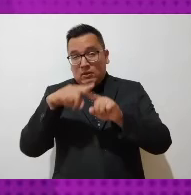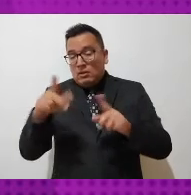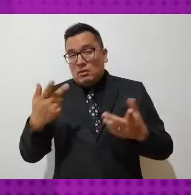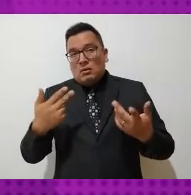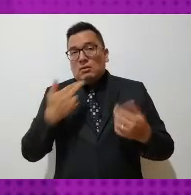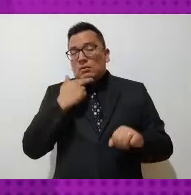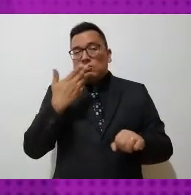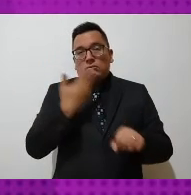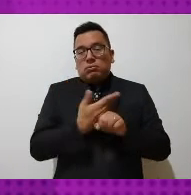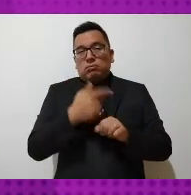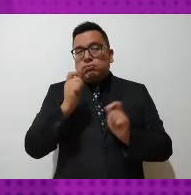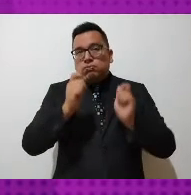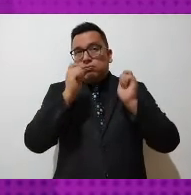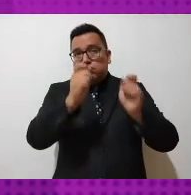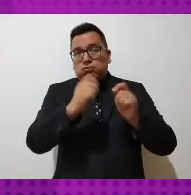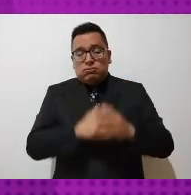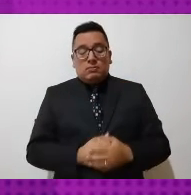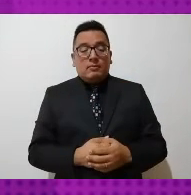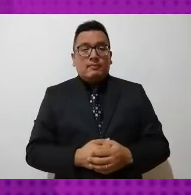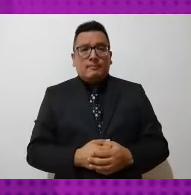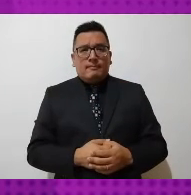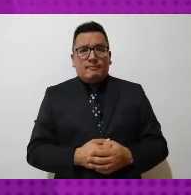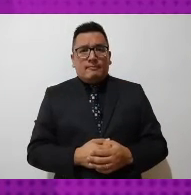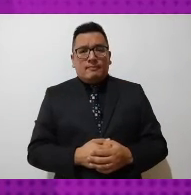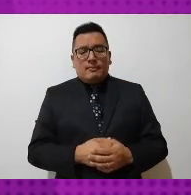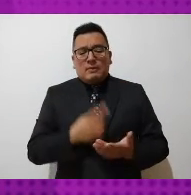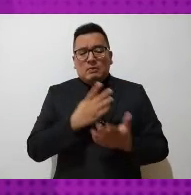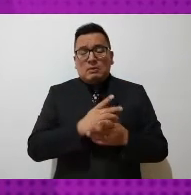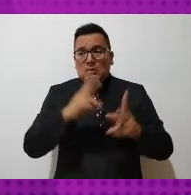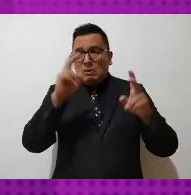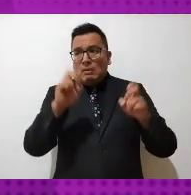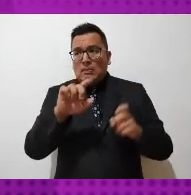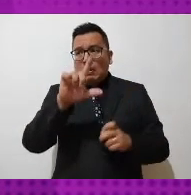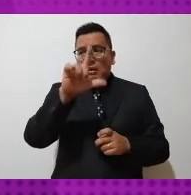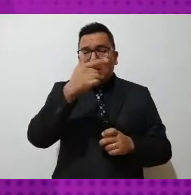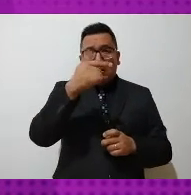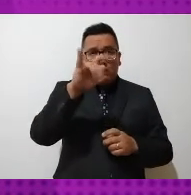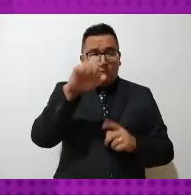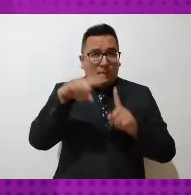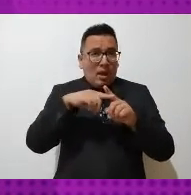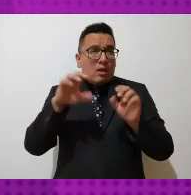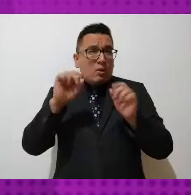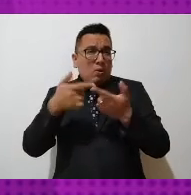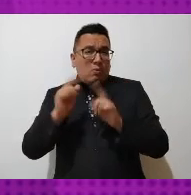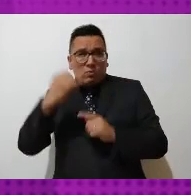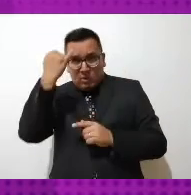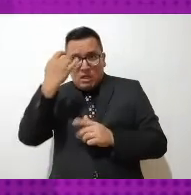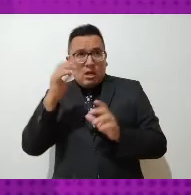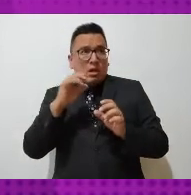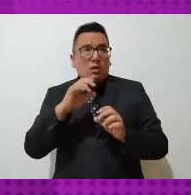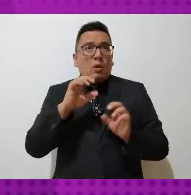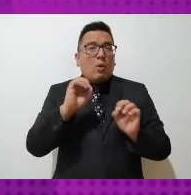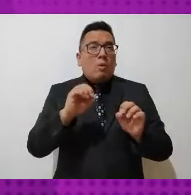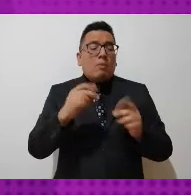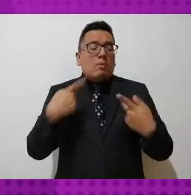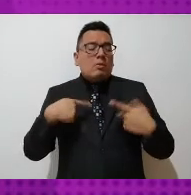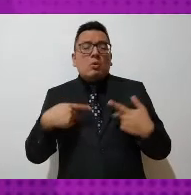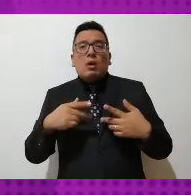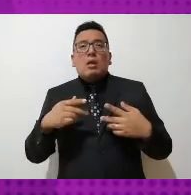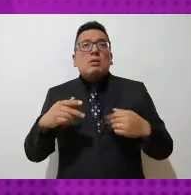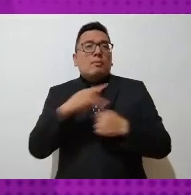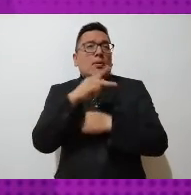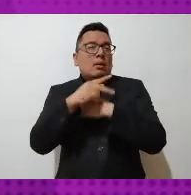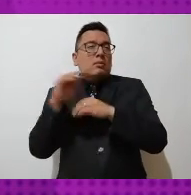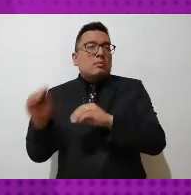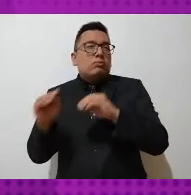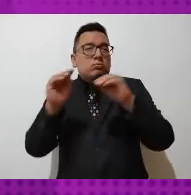tendría en su representación política, no solo en temas de la diversidad sexual, de la comunidad indígena, tal vez de los migrantes, sino